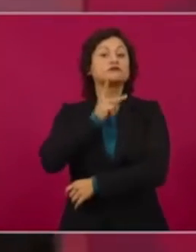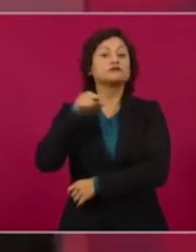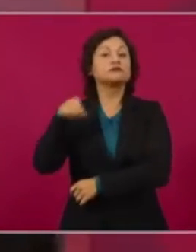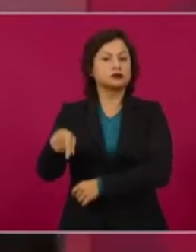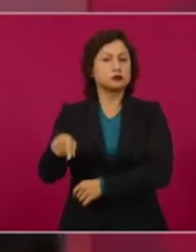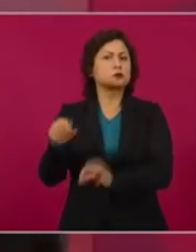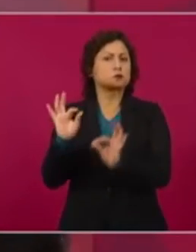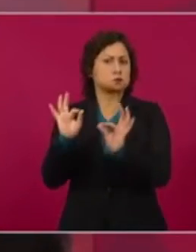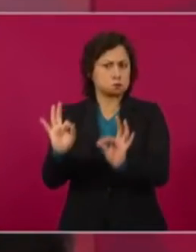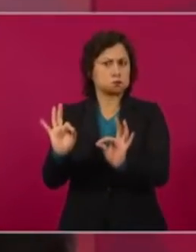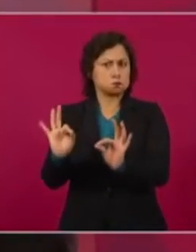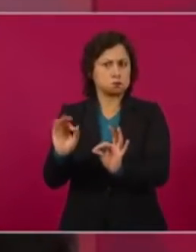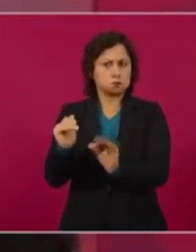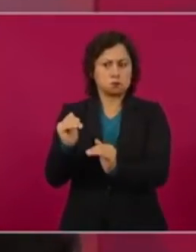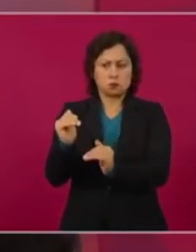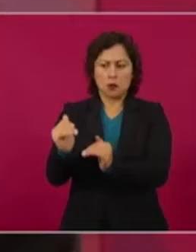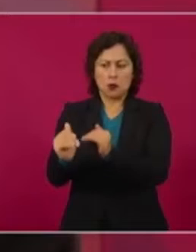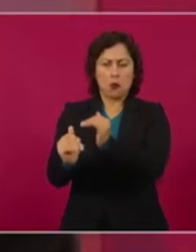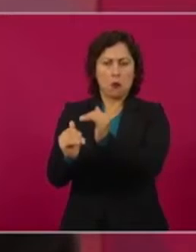producción,